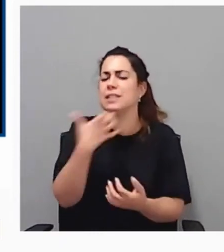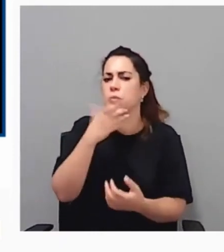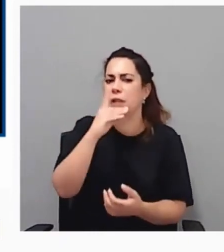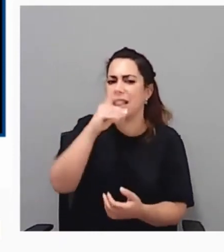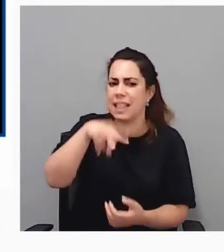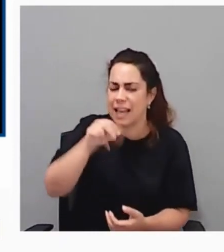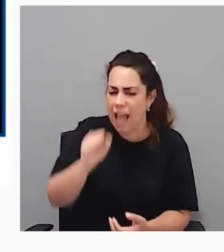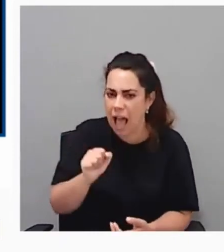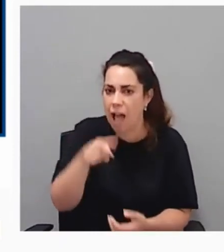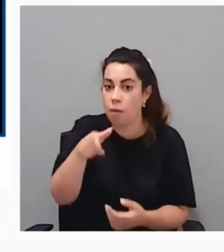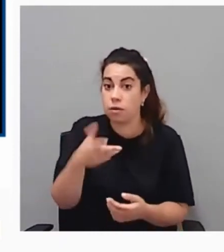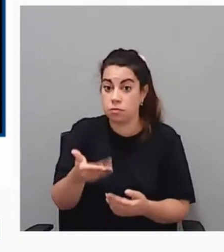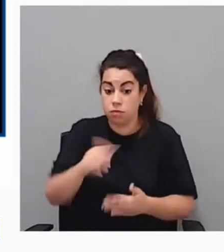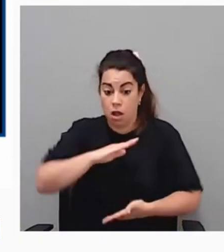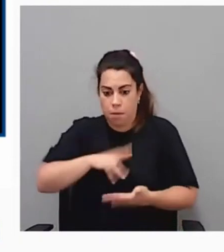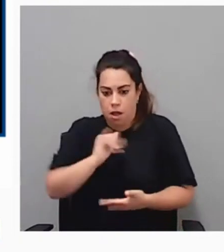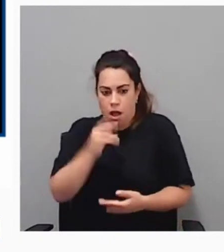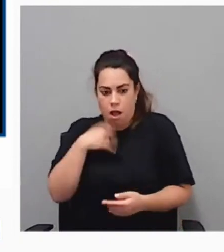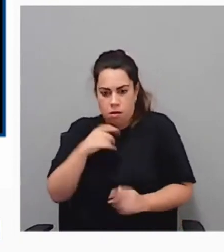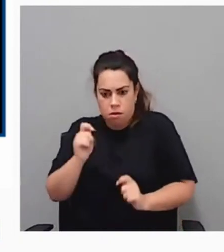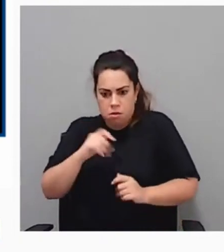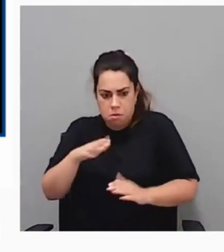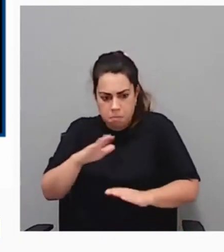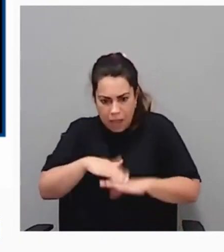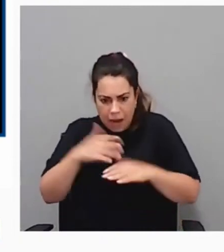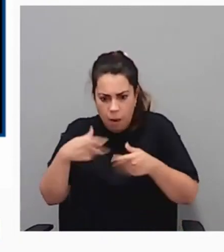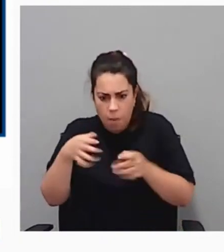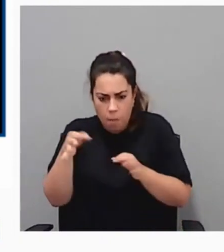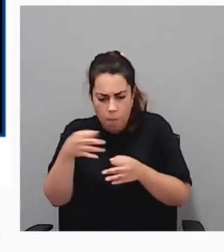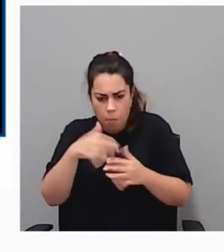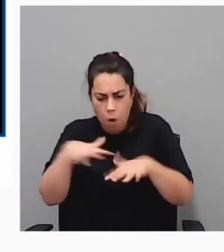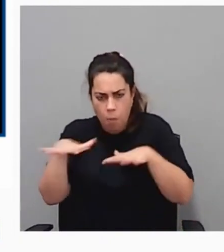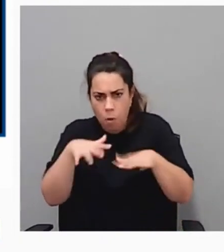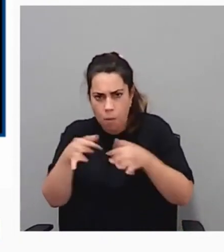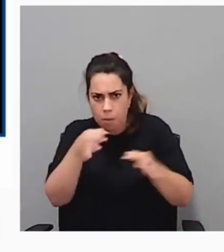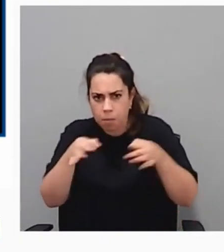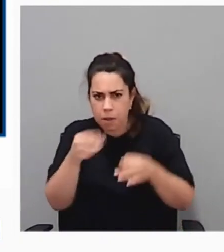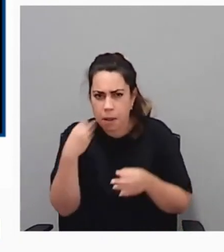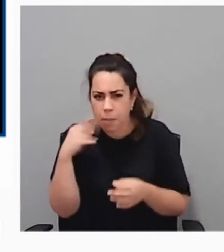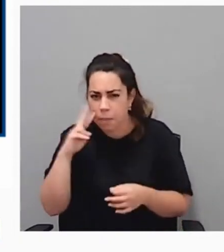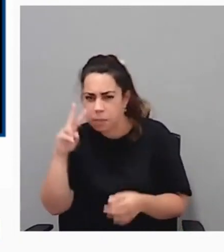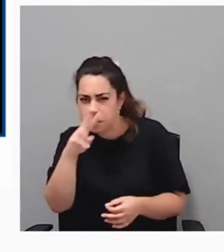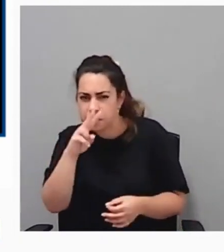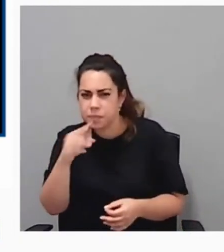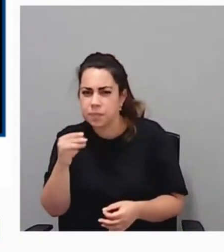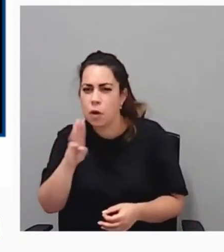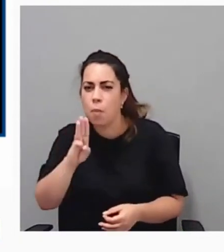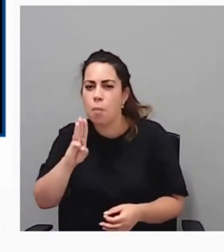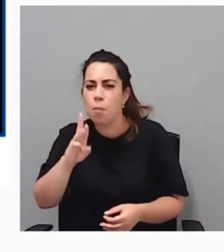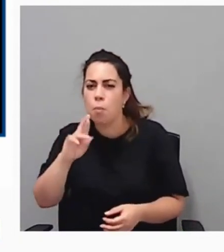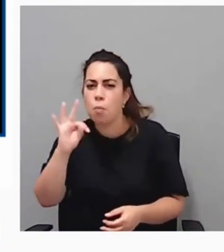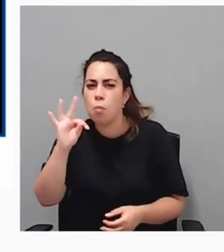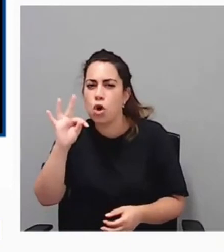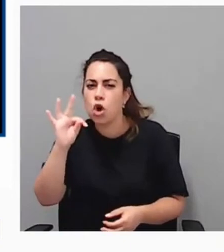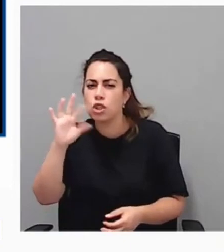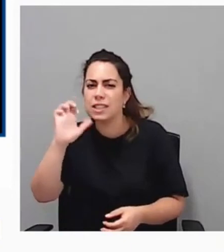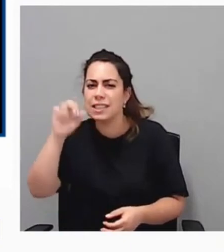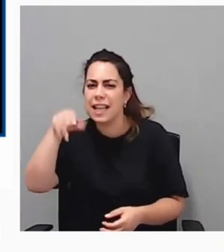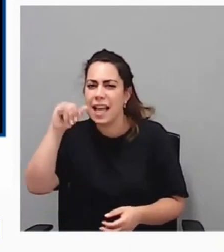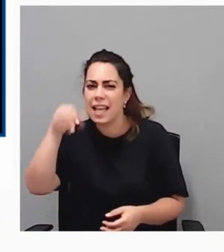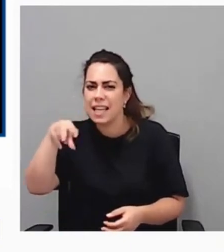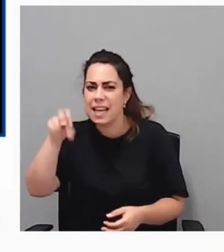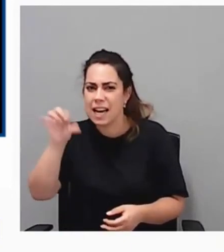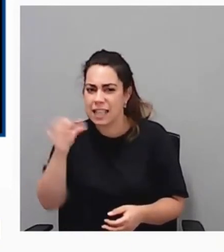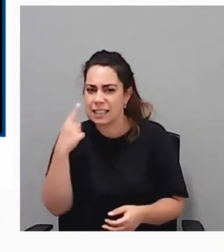la energía de la temperatura para moverse, así como esta que hay aquí abajo. Estas son proteínas parecidas a las que tenemos a los ojos, y